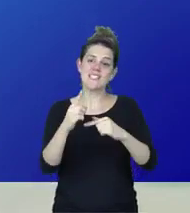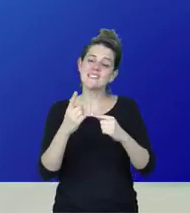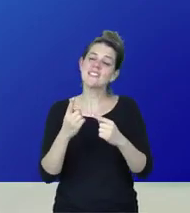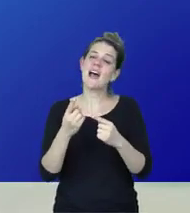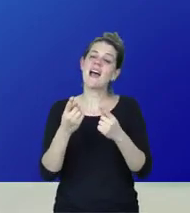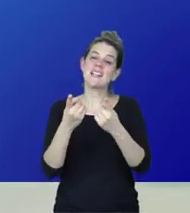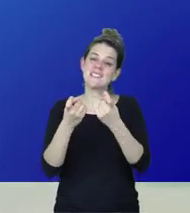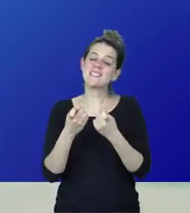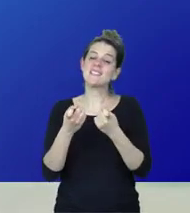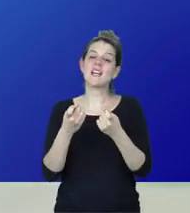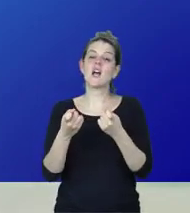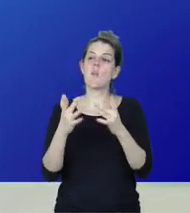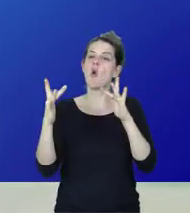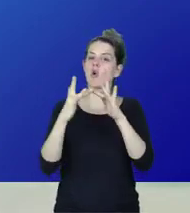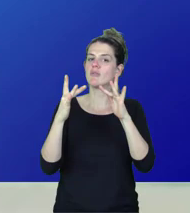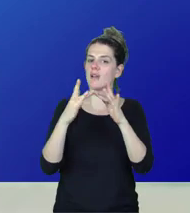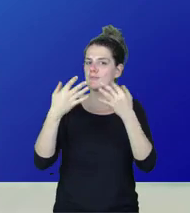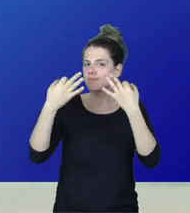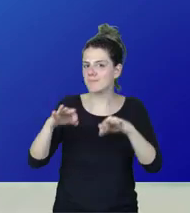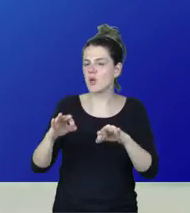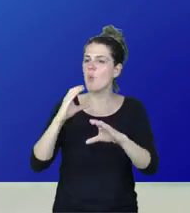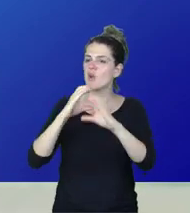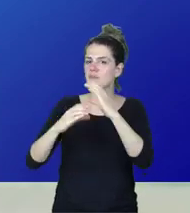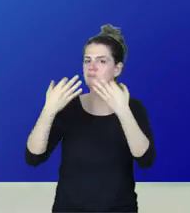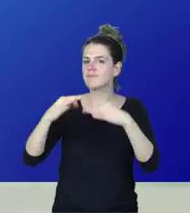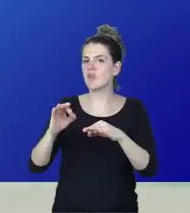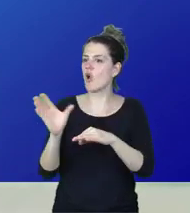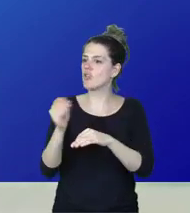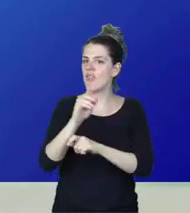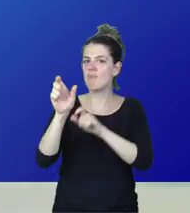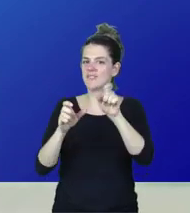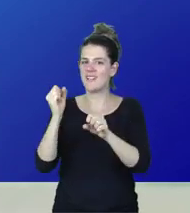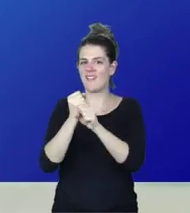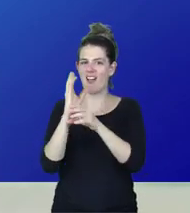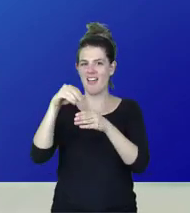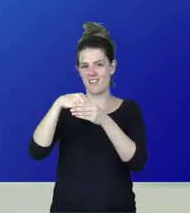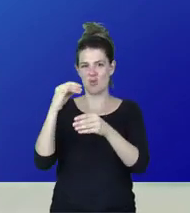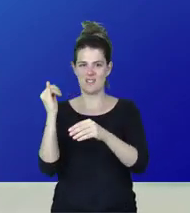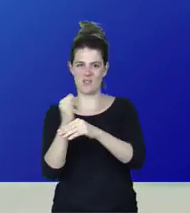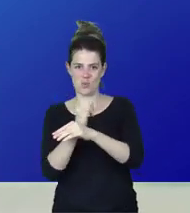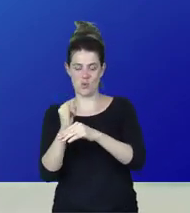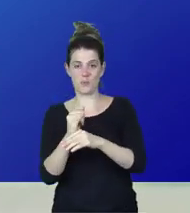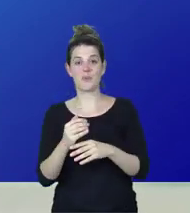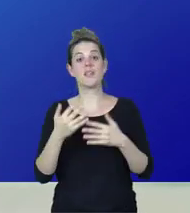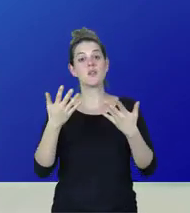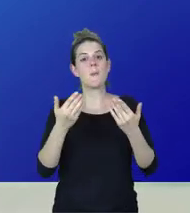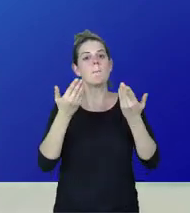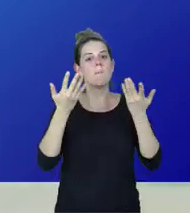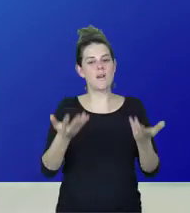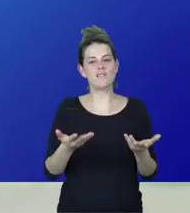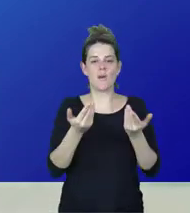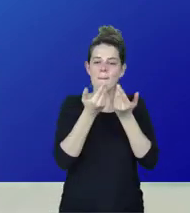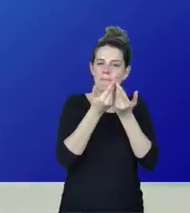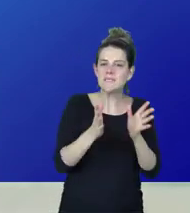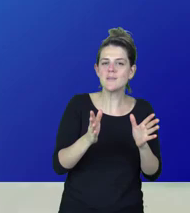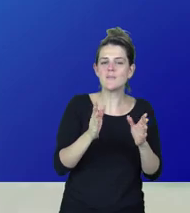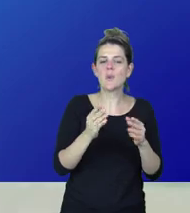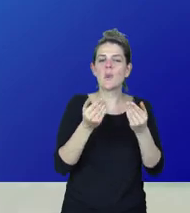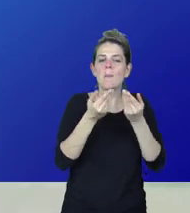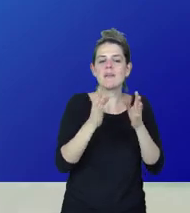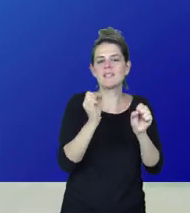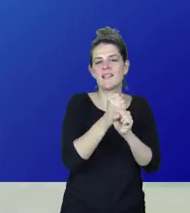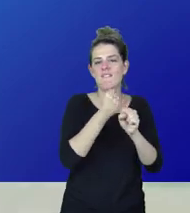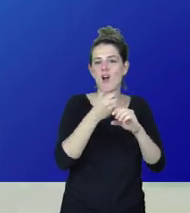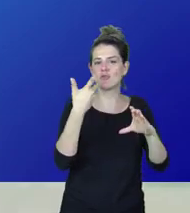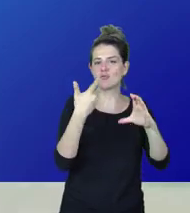institución. En ese sentido fue una de las cosas que generó un poco de dificultades al comienzo de la experiencia virtual en el trabajo en